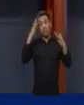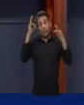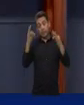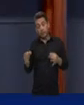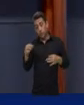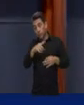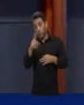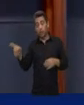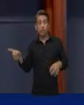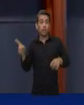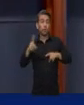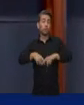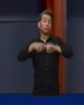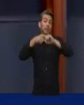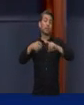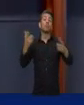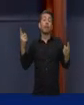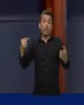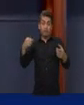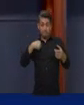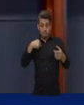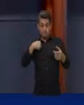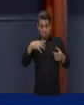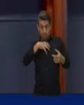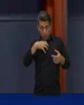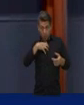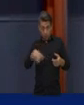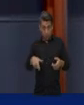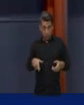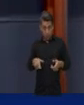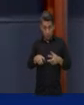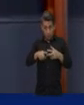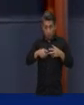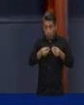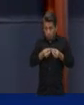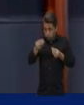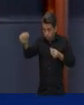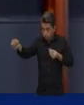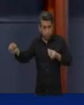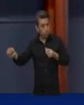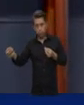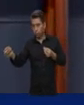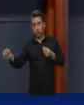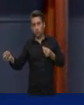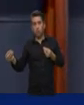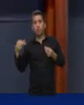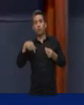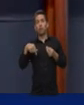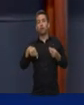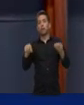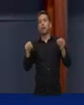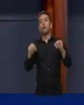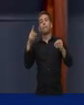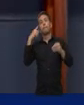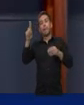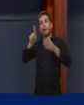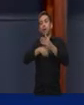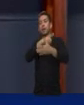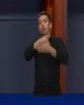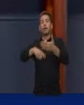es una resolución originaria ni constituye una decisión que derive de la sustanciación del presente proceso